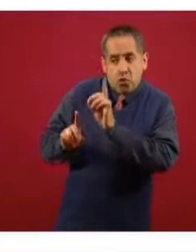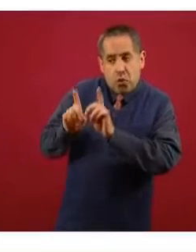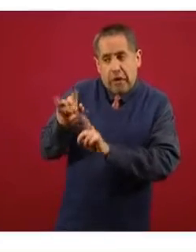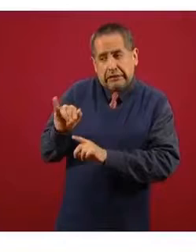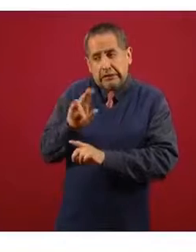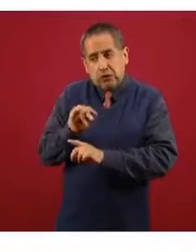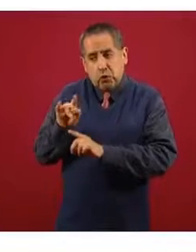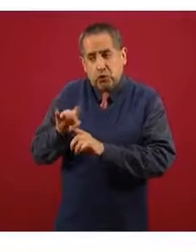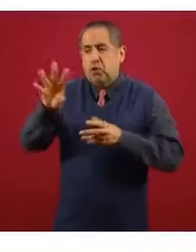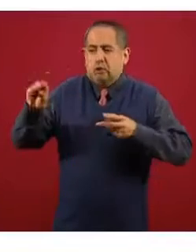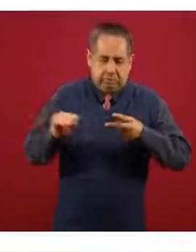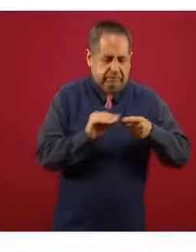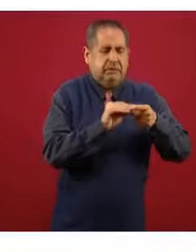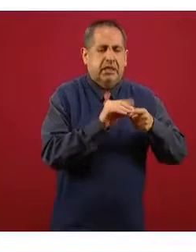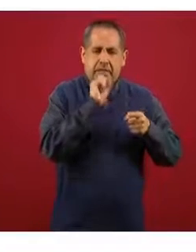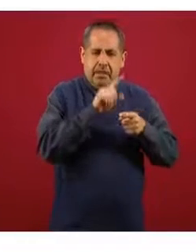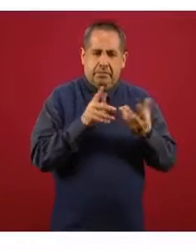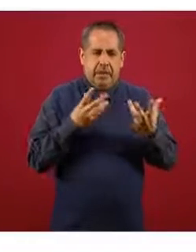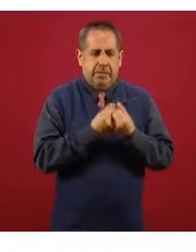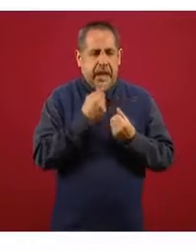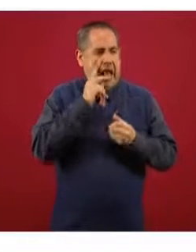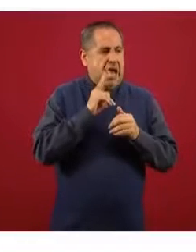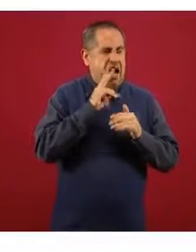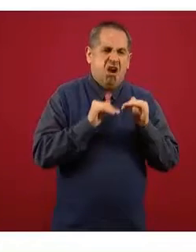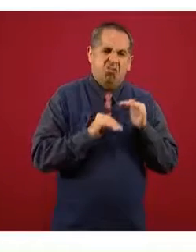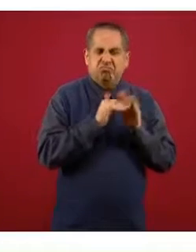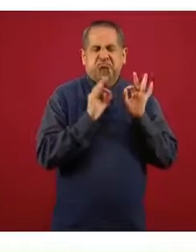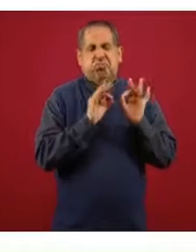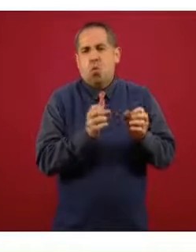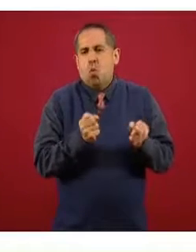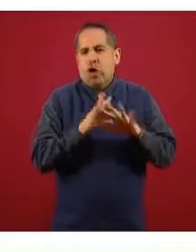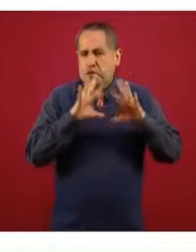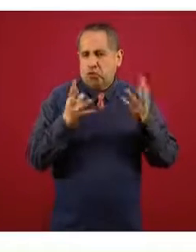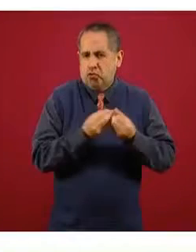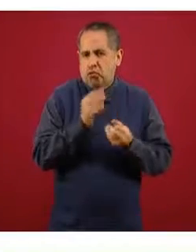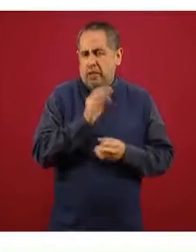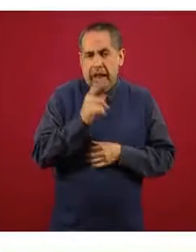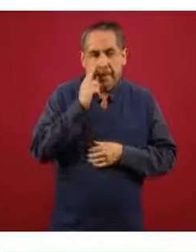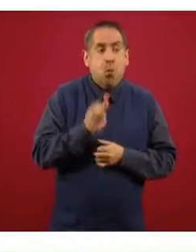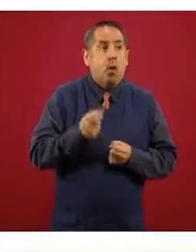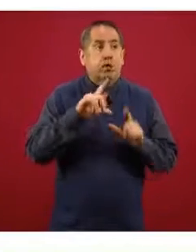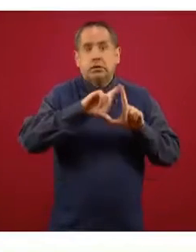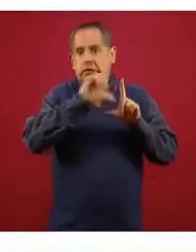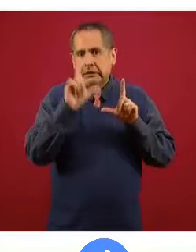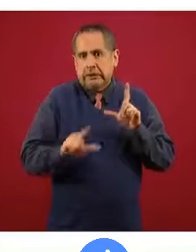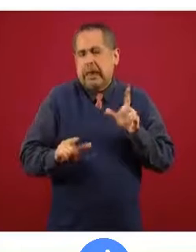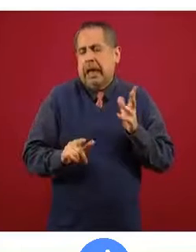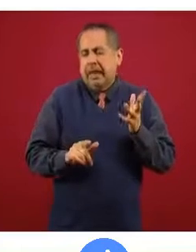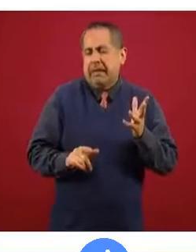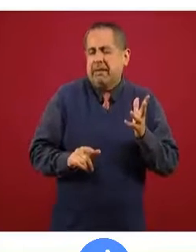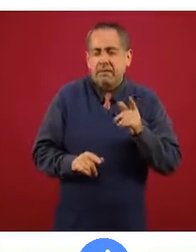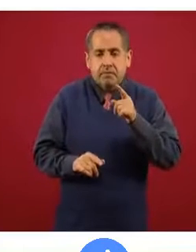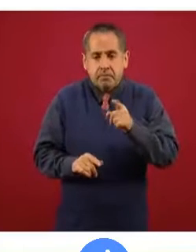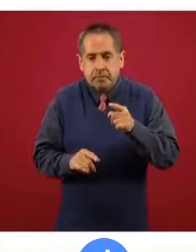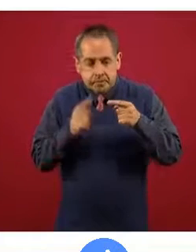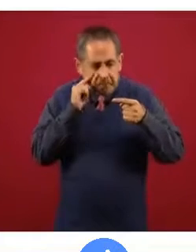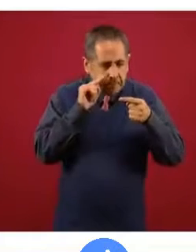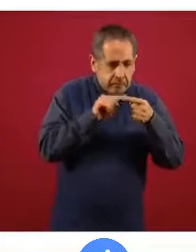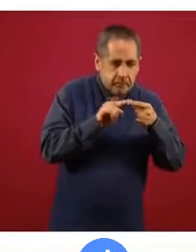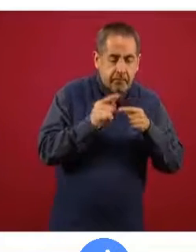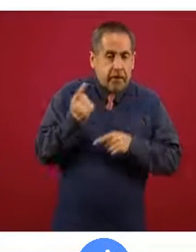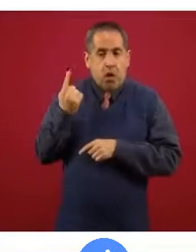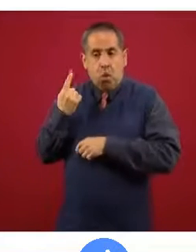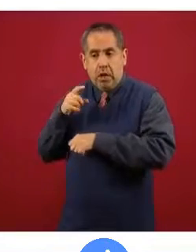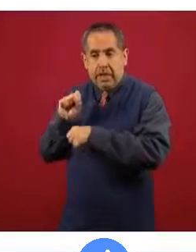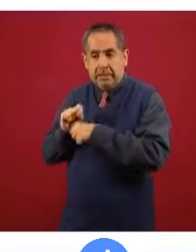para acercarnos lo más posible a la realidad que tenemos en el país. Y aquí también quitamos la última